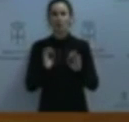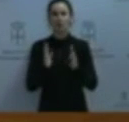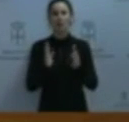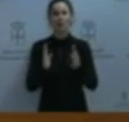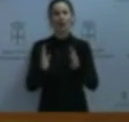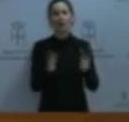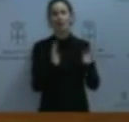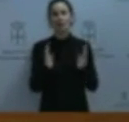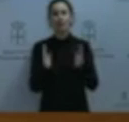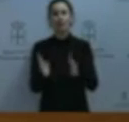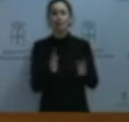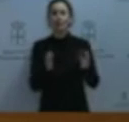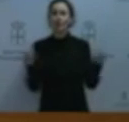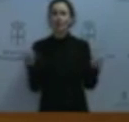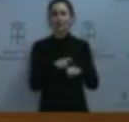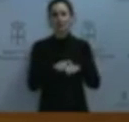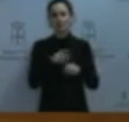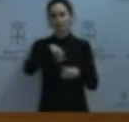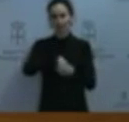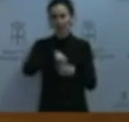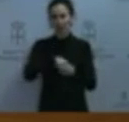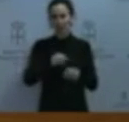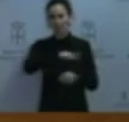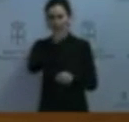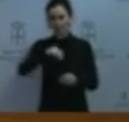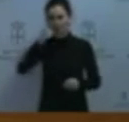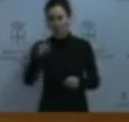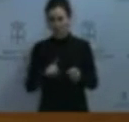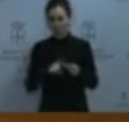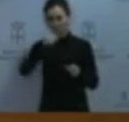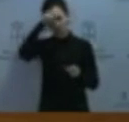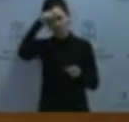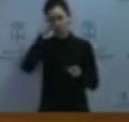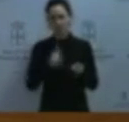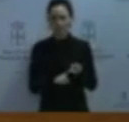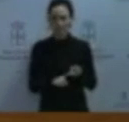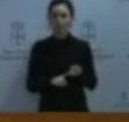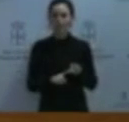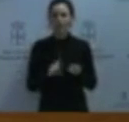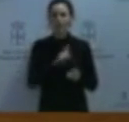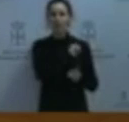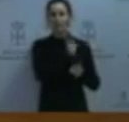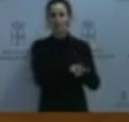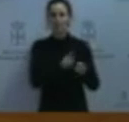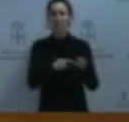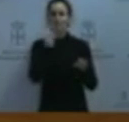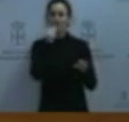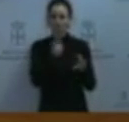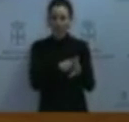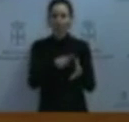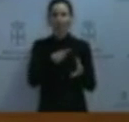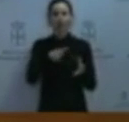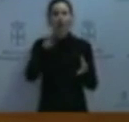tendrían que estar todas las tipologías dentro, tipologías paisajísticas, culturales, deportivas, gastronómicas,